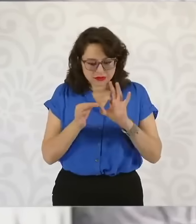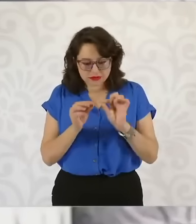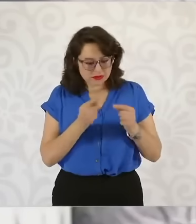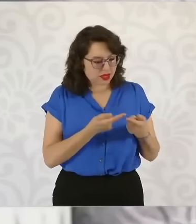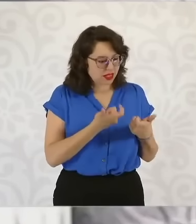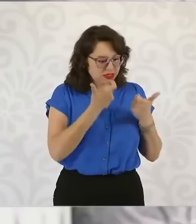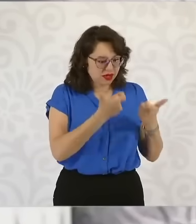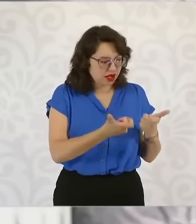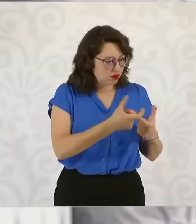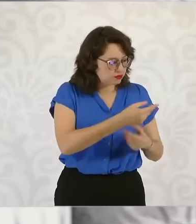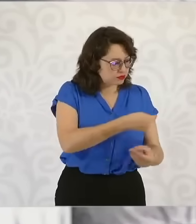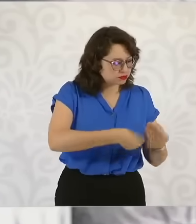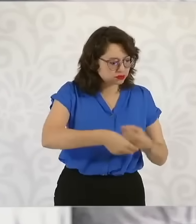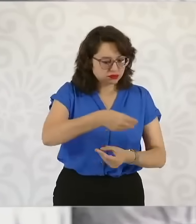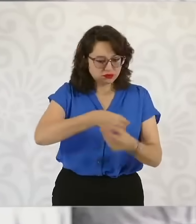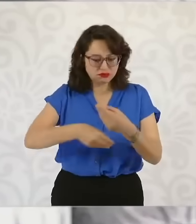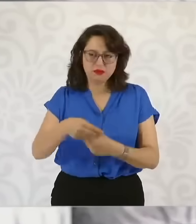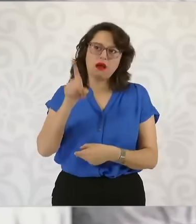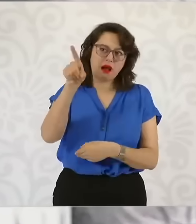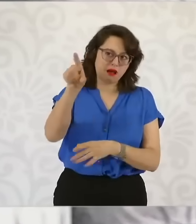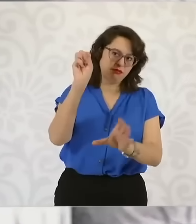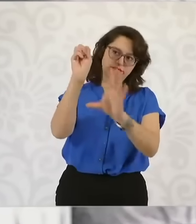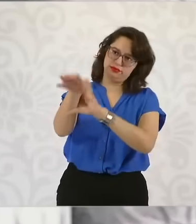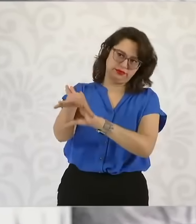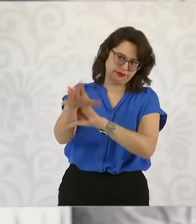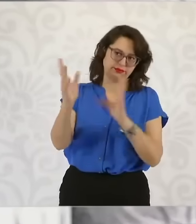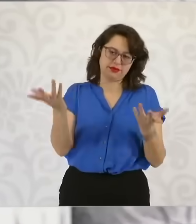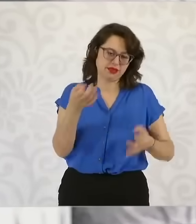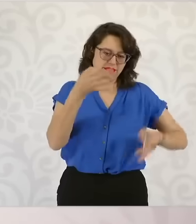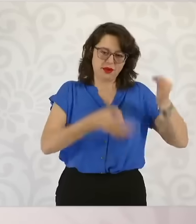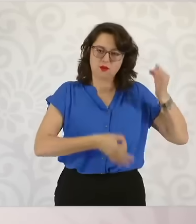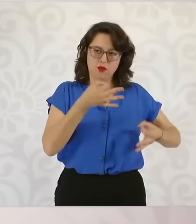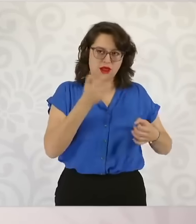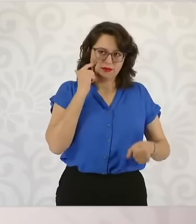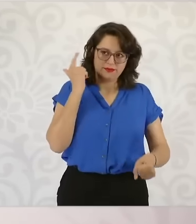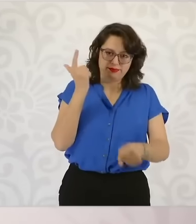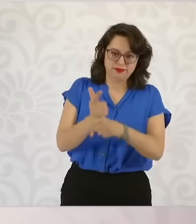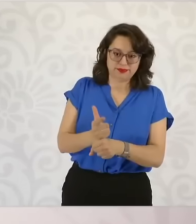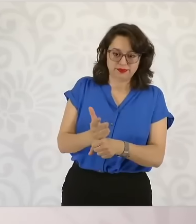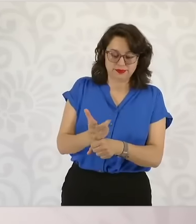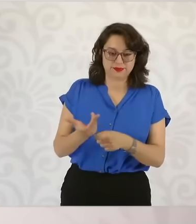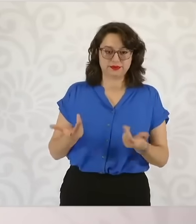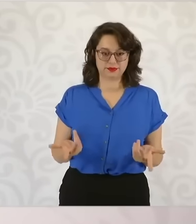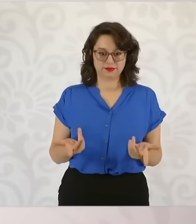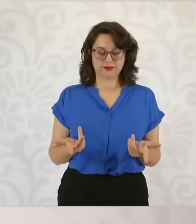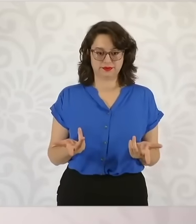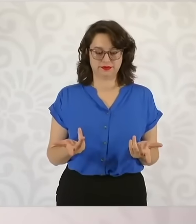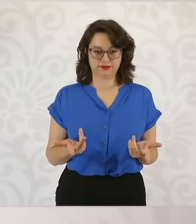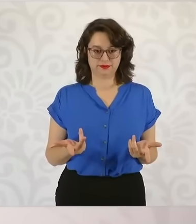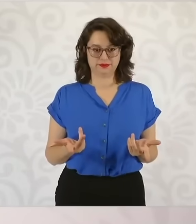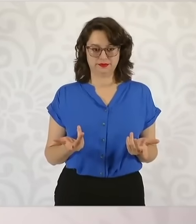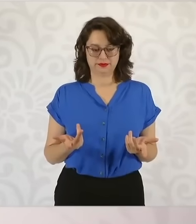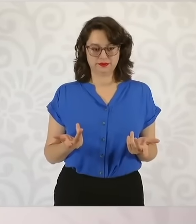una intervención del mismo tribunal que nosotros redirigimos